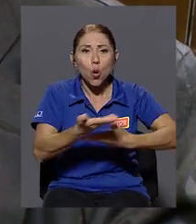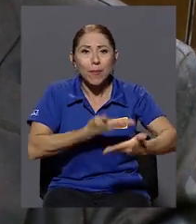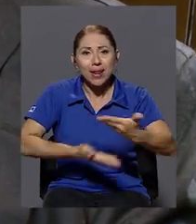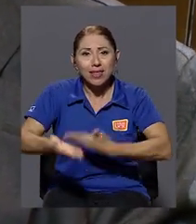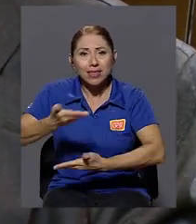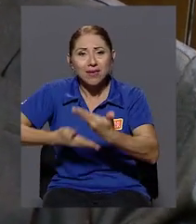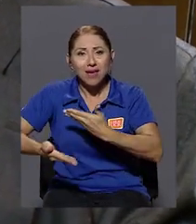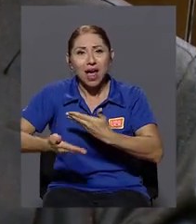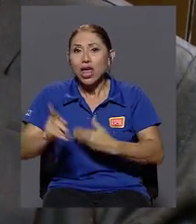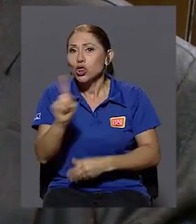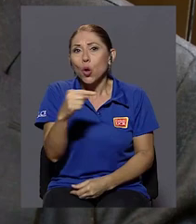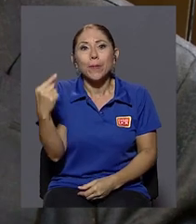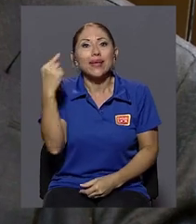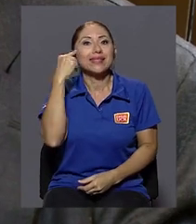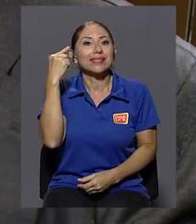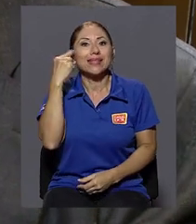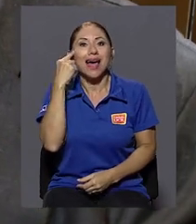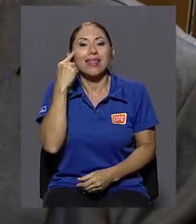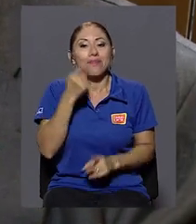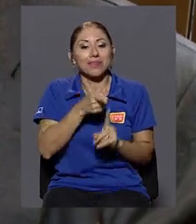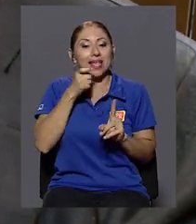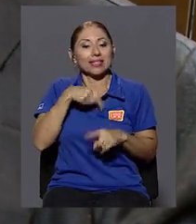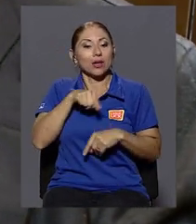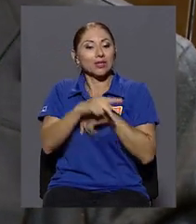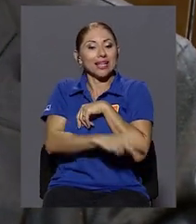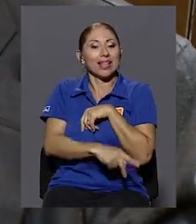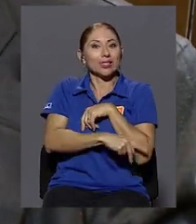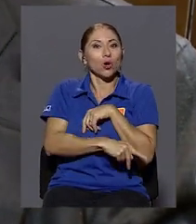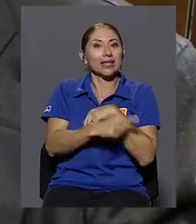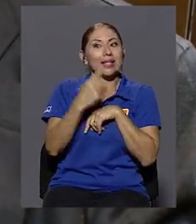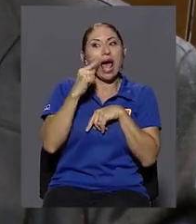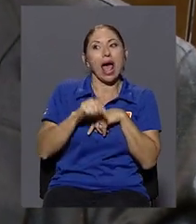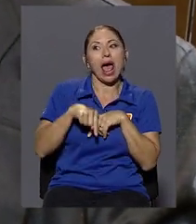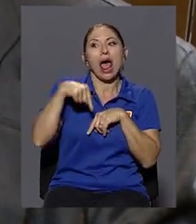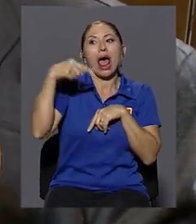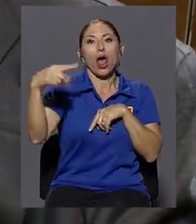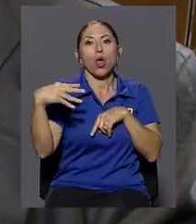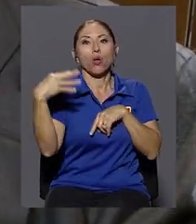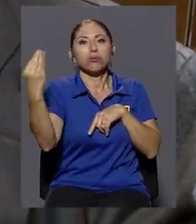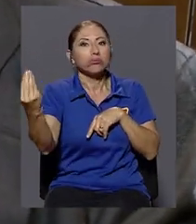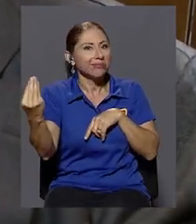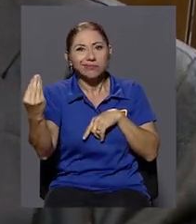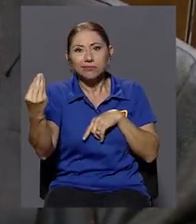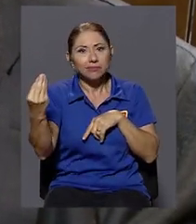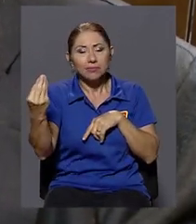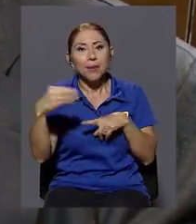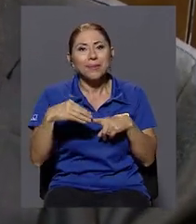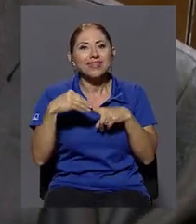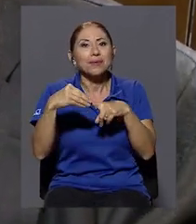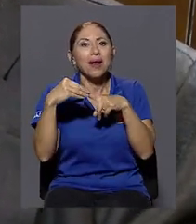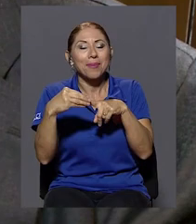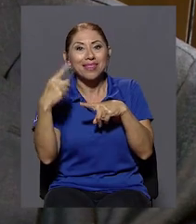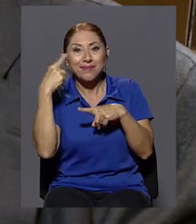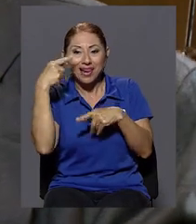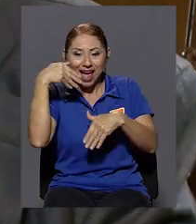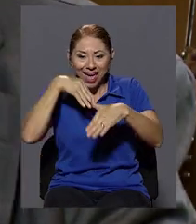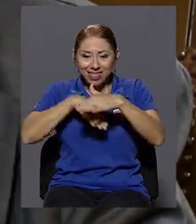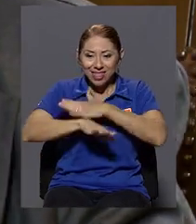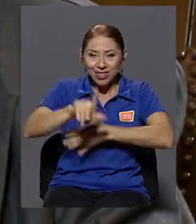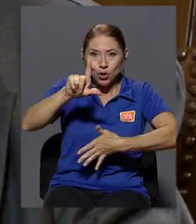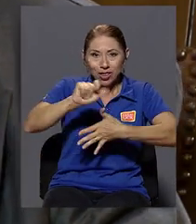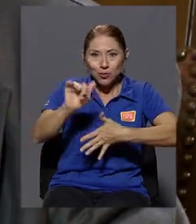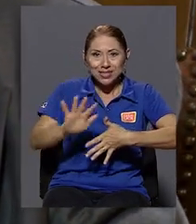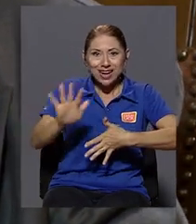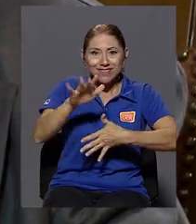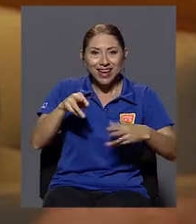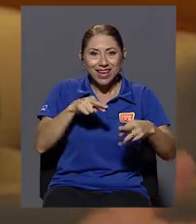sea tanto pensada desde nuestras naciones hacia otro continente, sino primordialmente adentro de nuestra